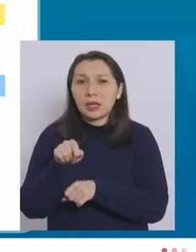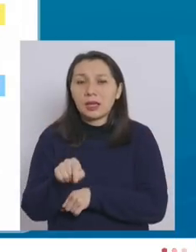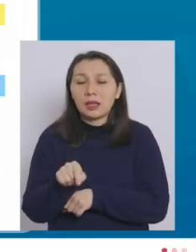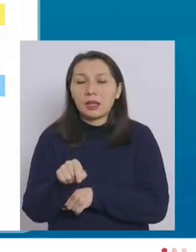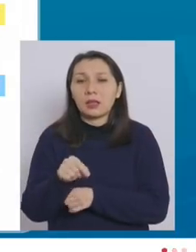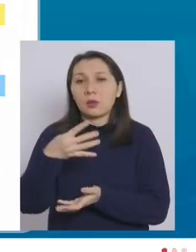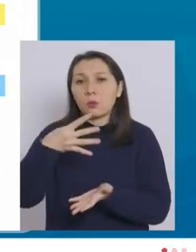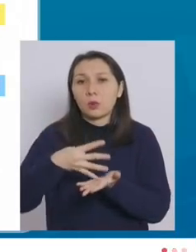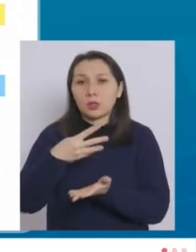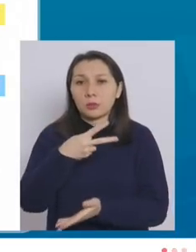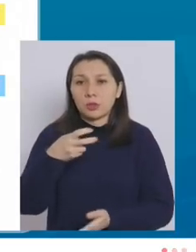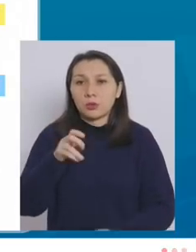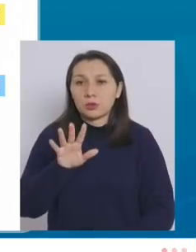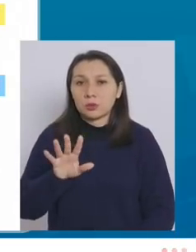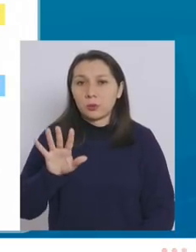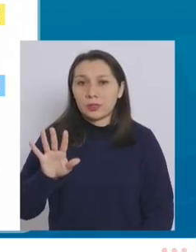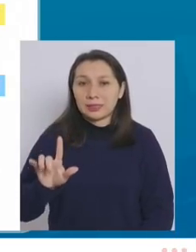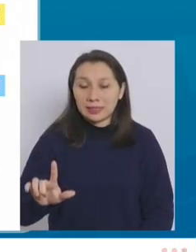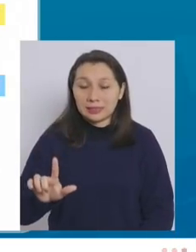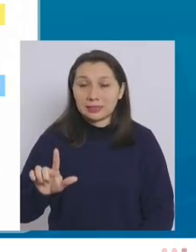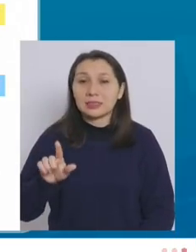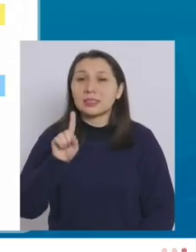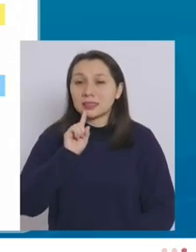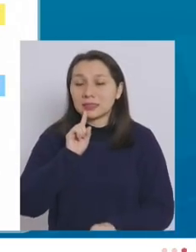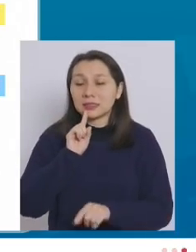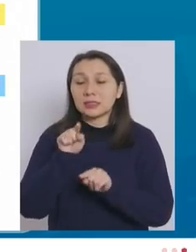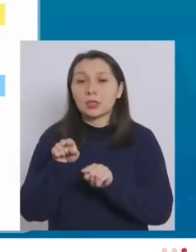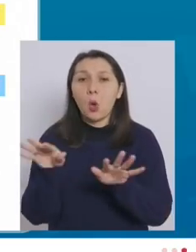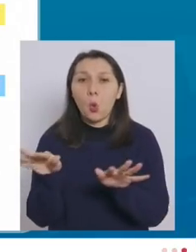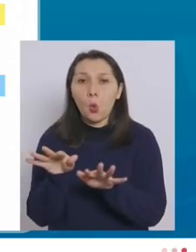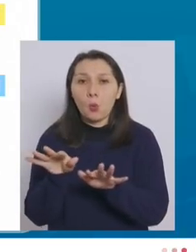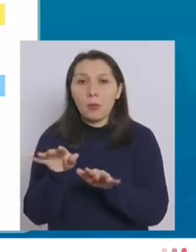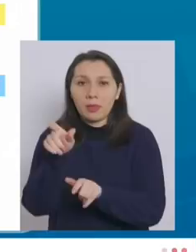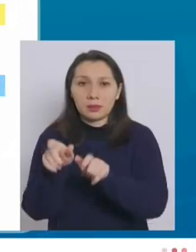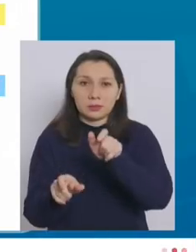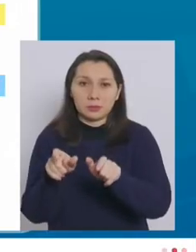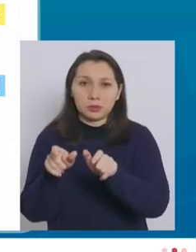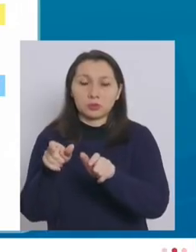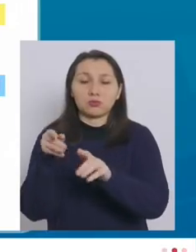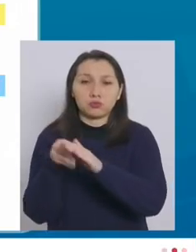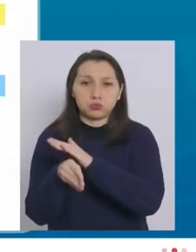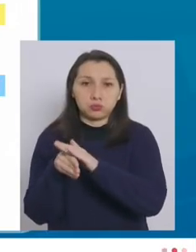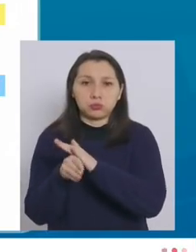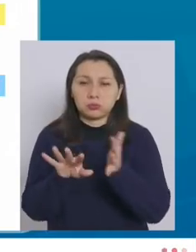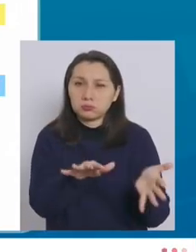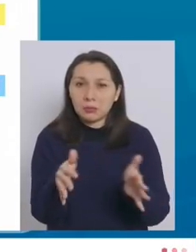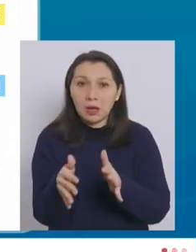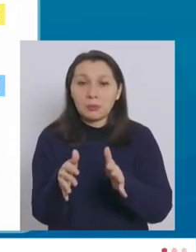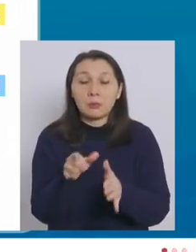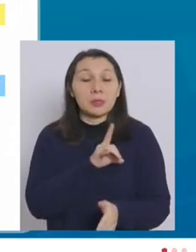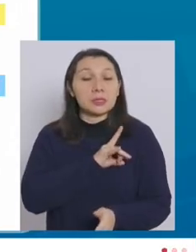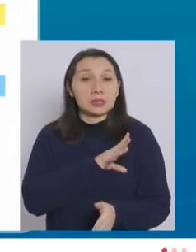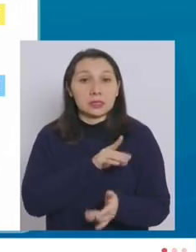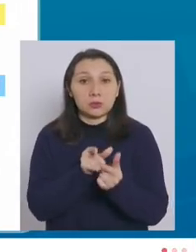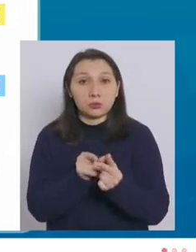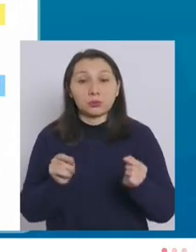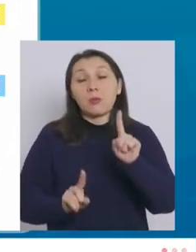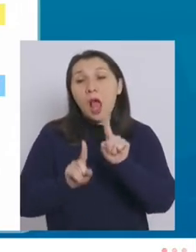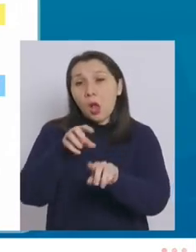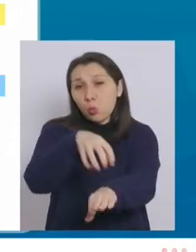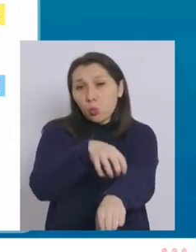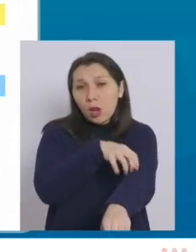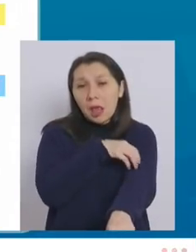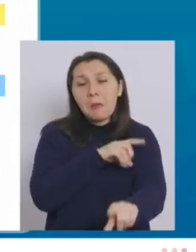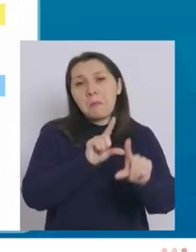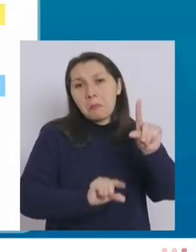cuales 4.257 camas están ocupadas, lo que da un promedio nacional, porque hay regiones que tienen